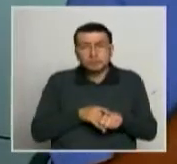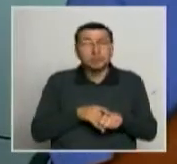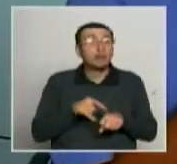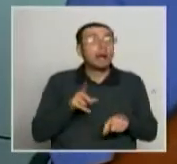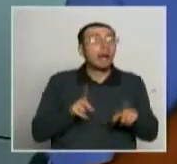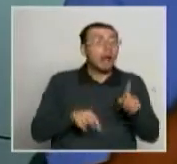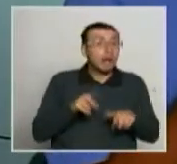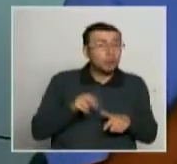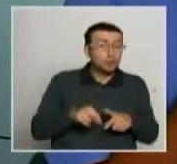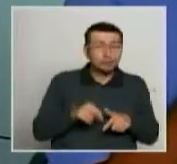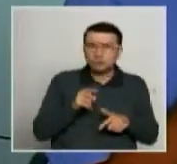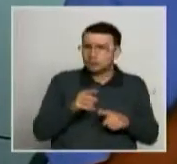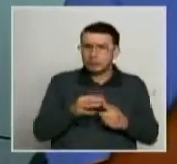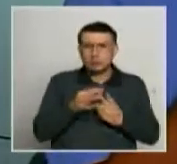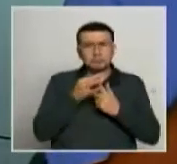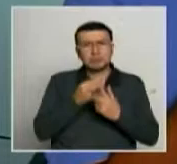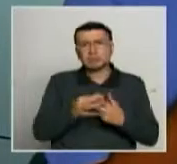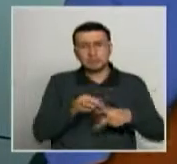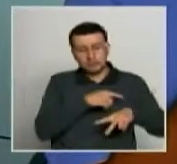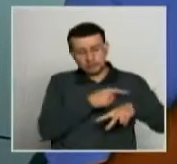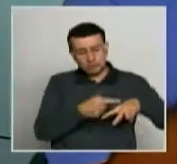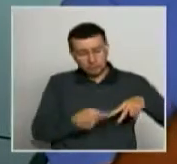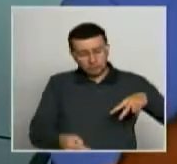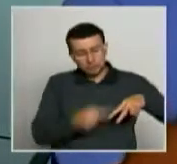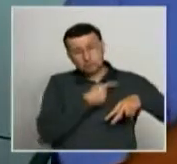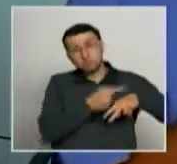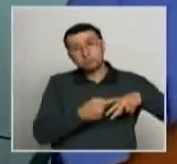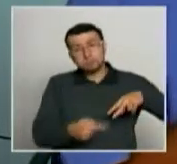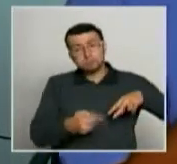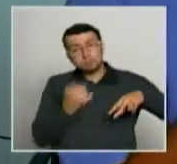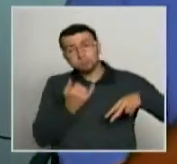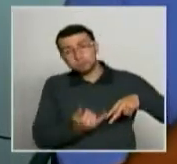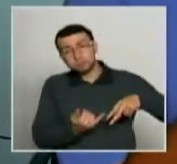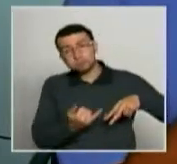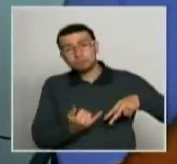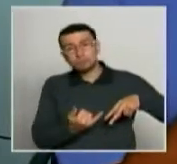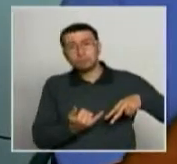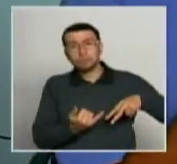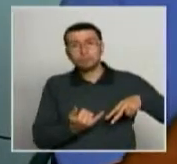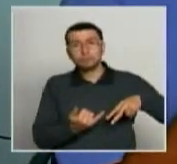algunos, cuando están especialmente en el sistema venoso profundo, pueden